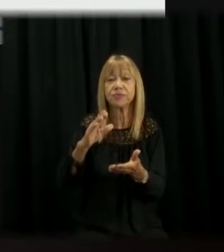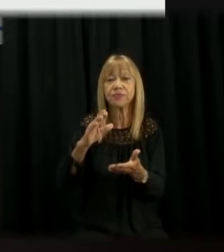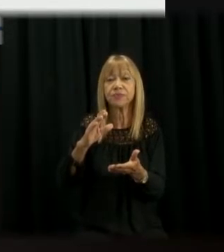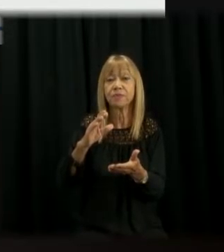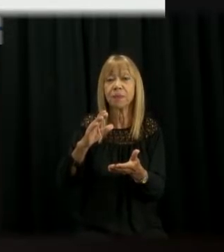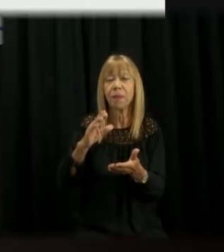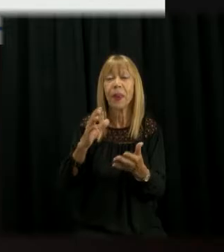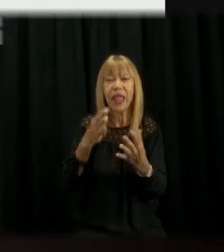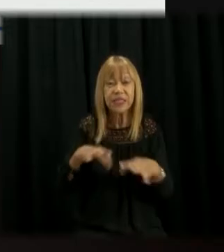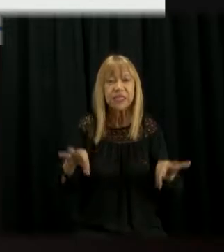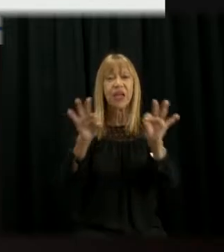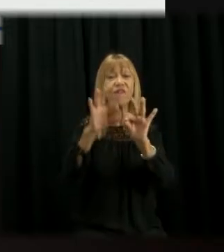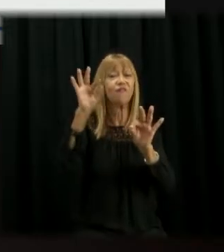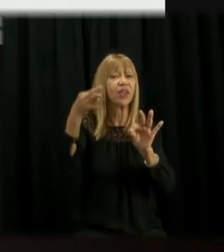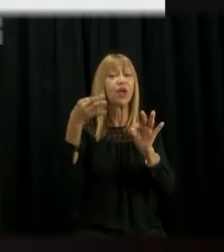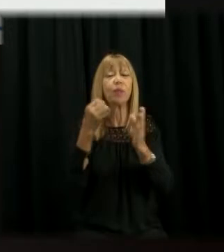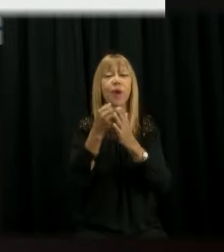reducción